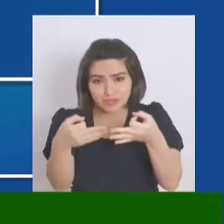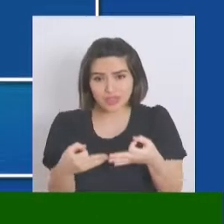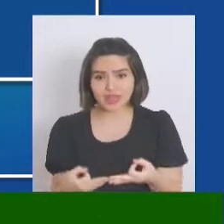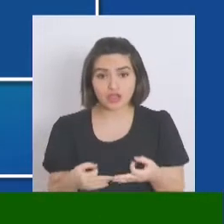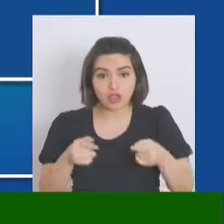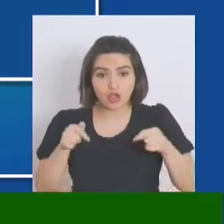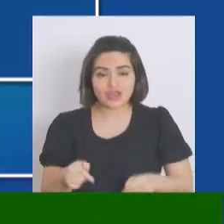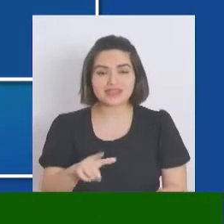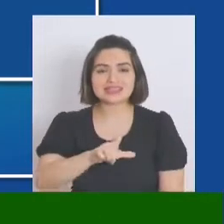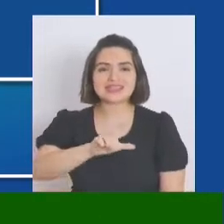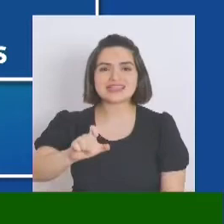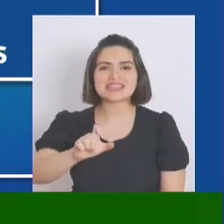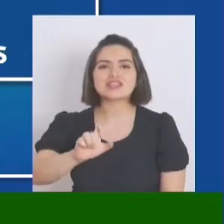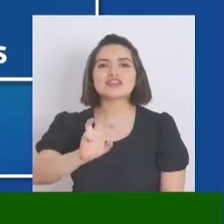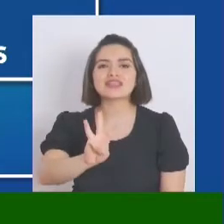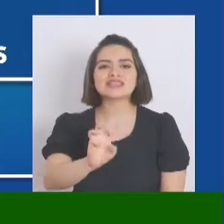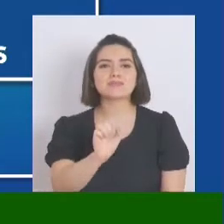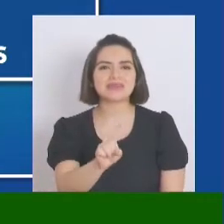a